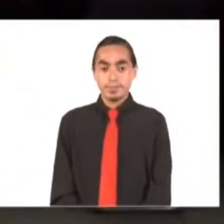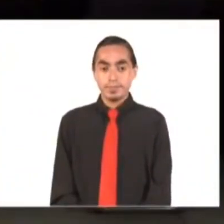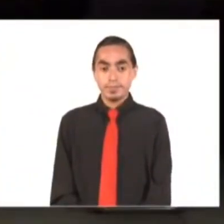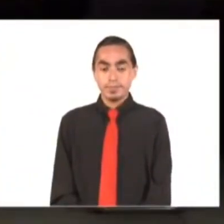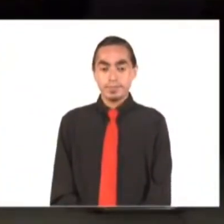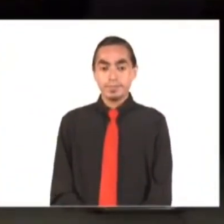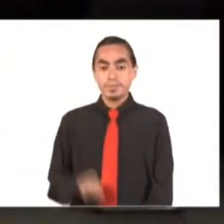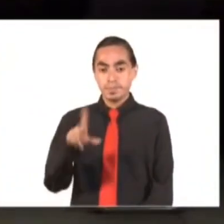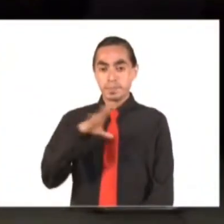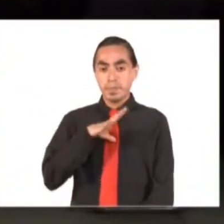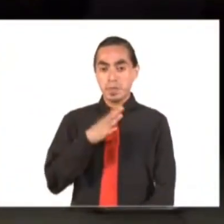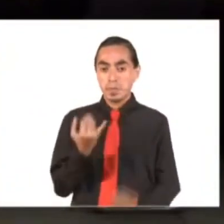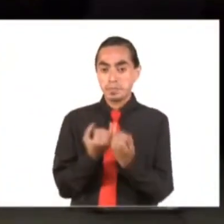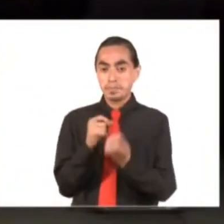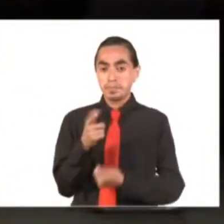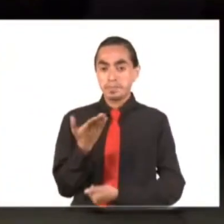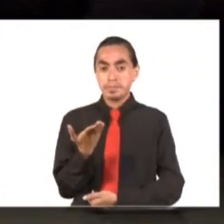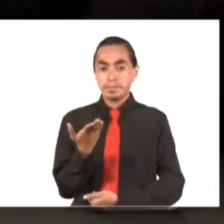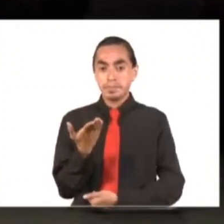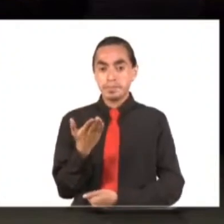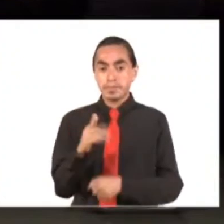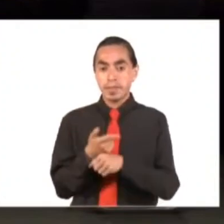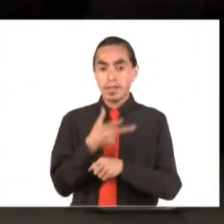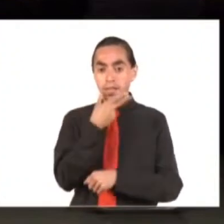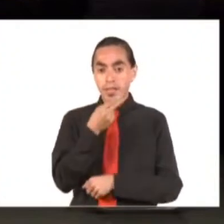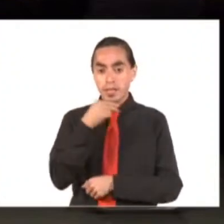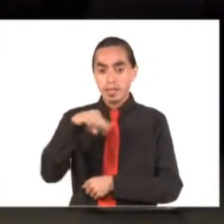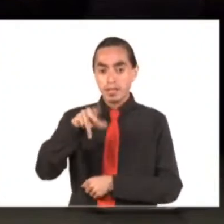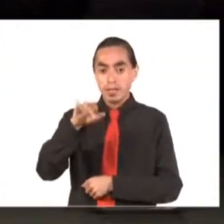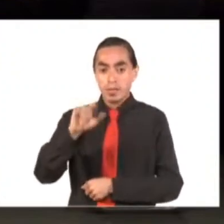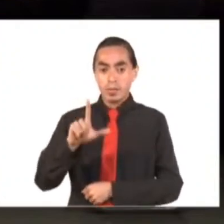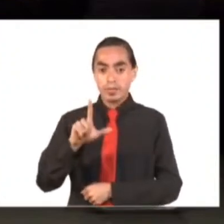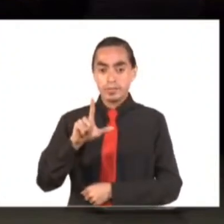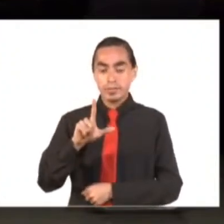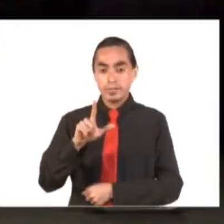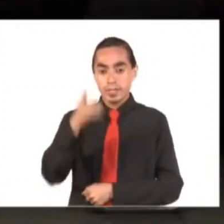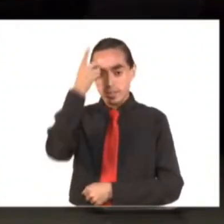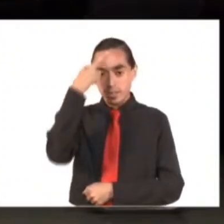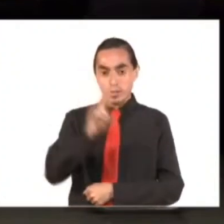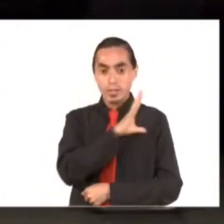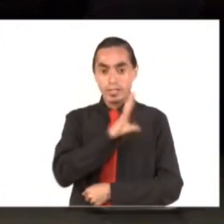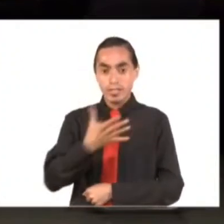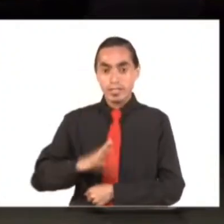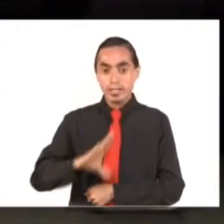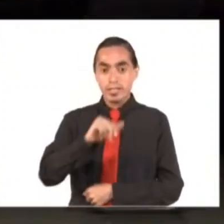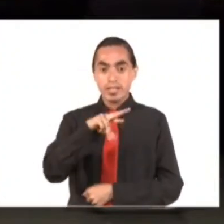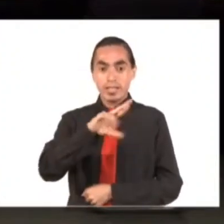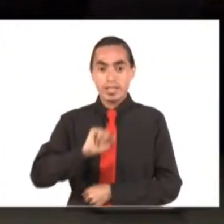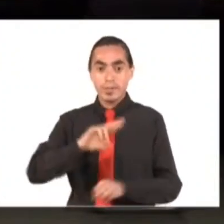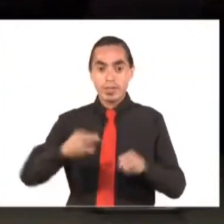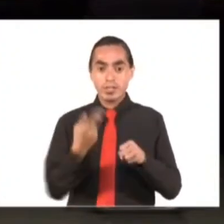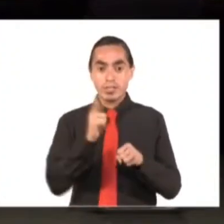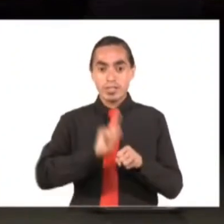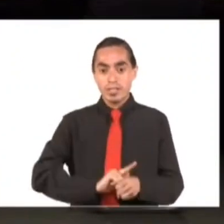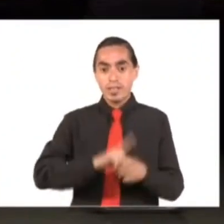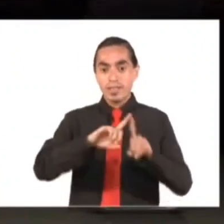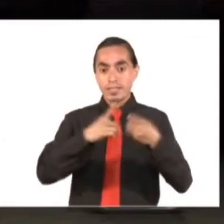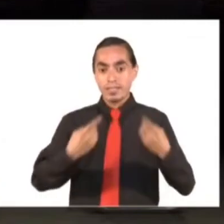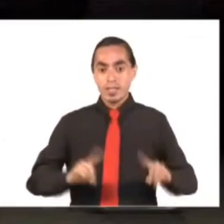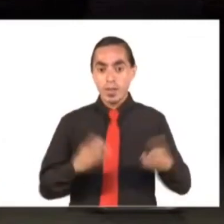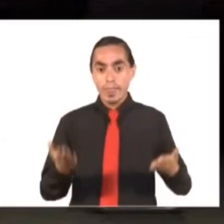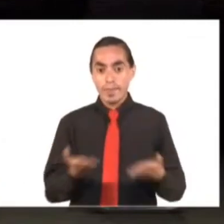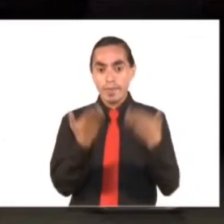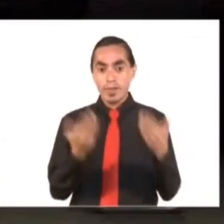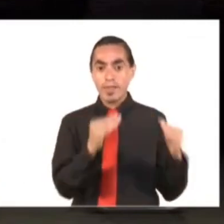Se encuentra con nosotros el licenciado Manuel González Martínez, director general de la Cámara Nacional de la Industria de Desarrollo y Promoción de la